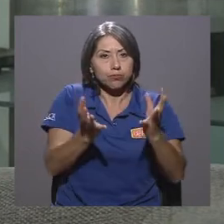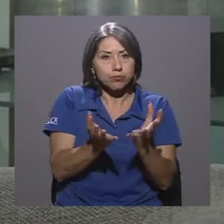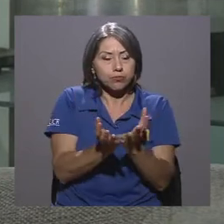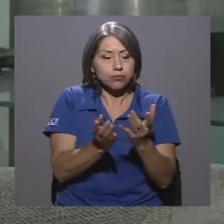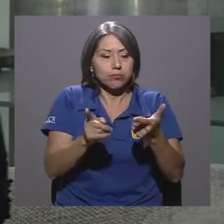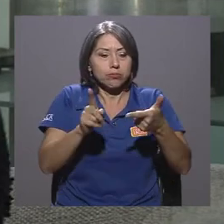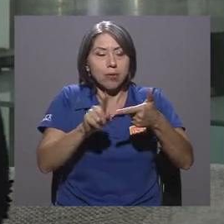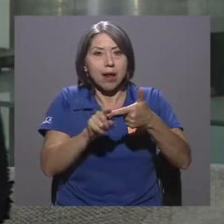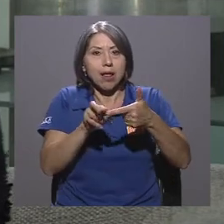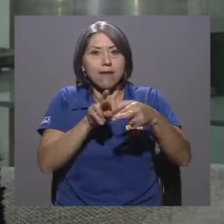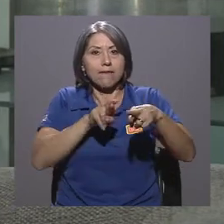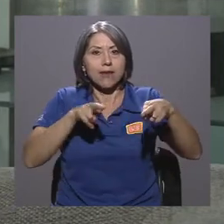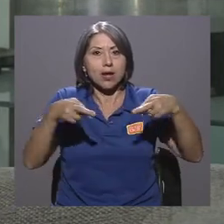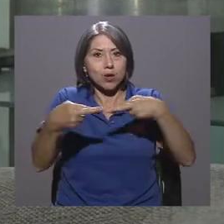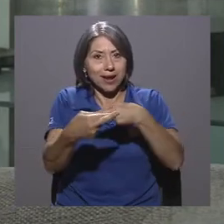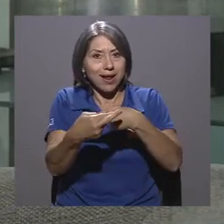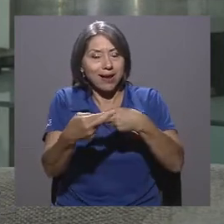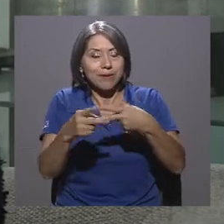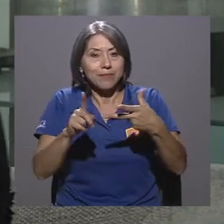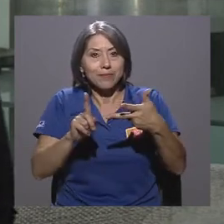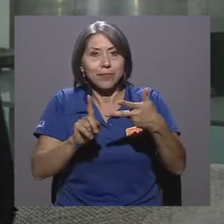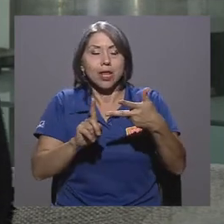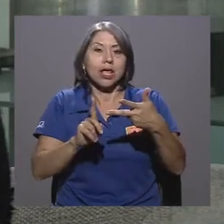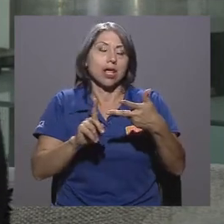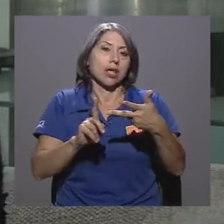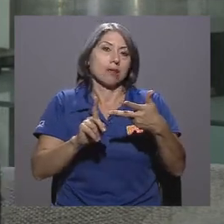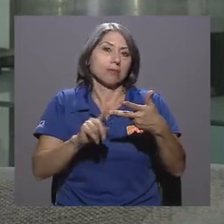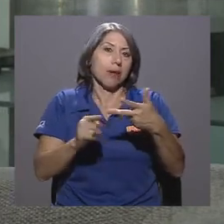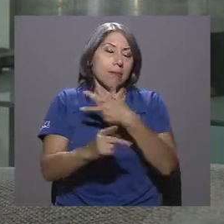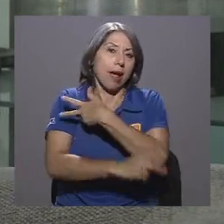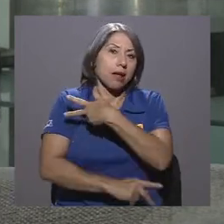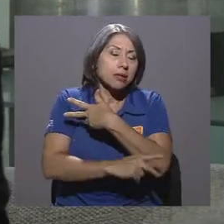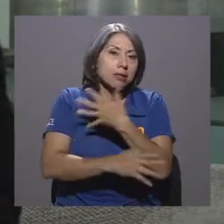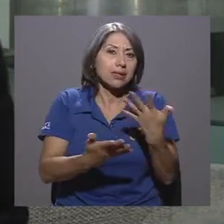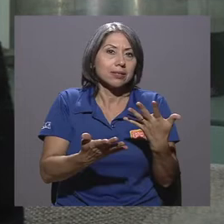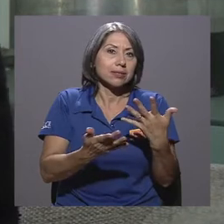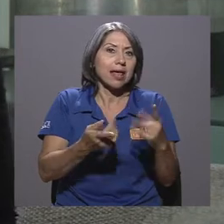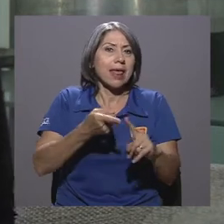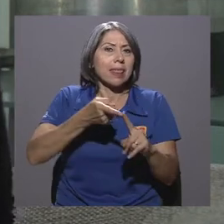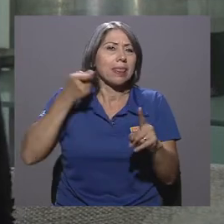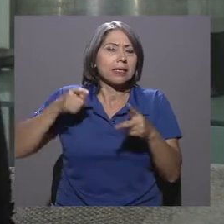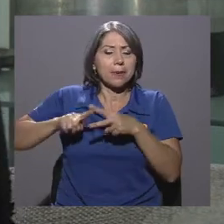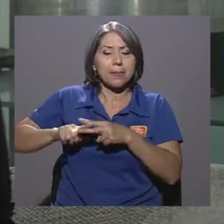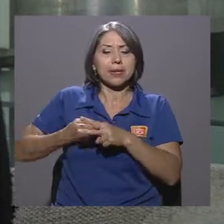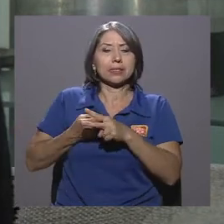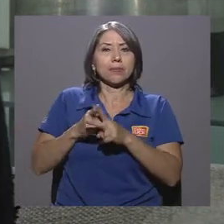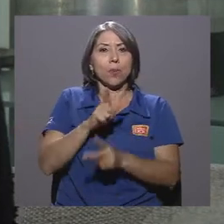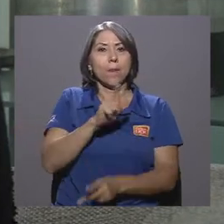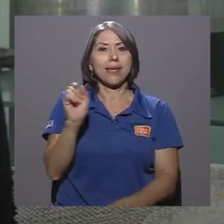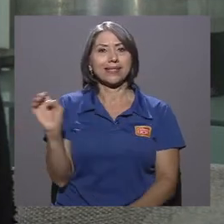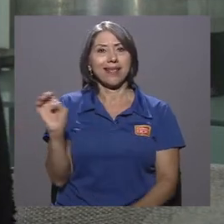regional, pues nuestras oficinas regionales y los países. Hemos trabajado desde principio de enero